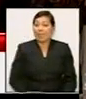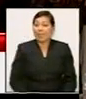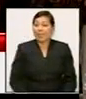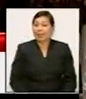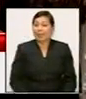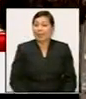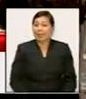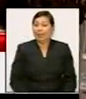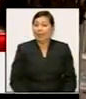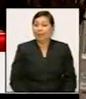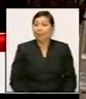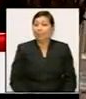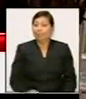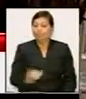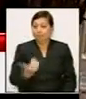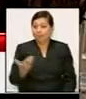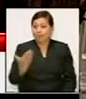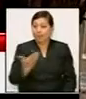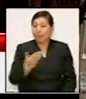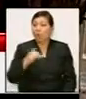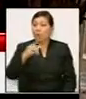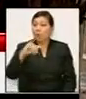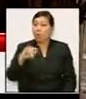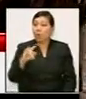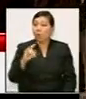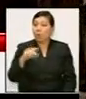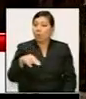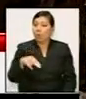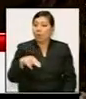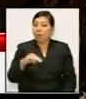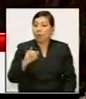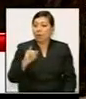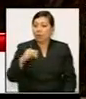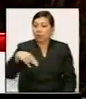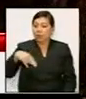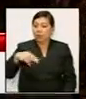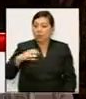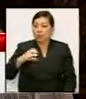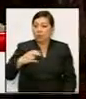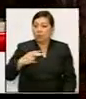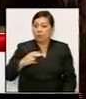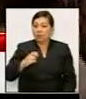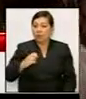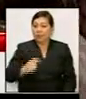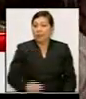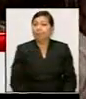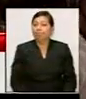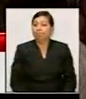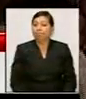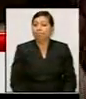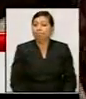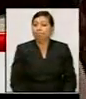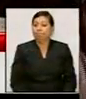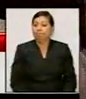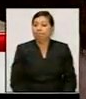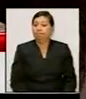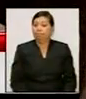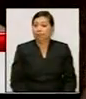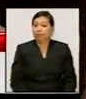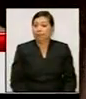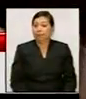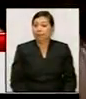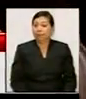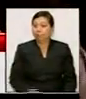político, un ícono de la política, don Juan Chauceli Vargas. Escuchemos, por favor. De honras públicas.